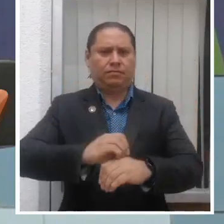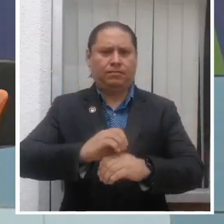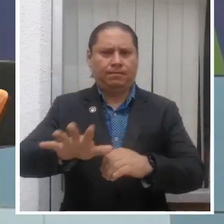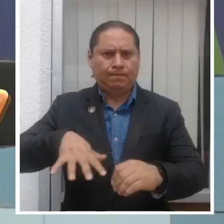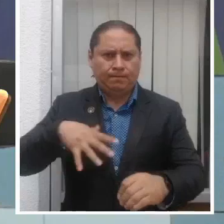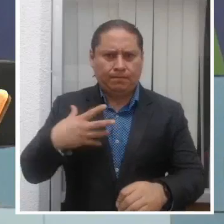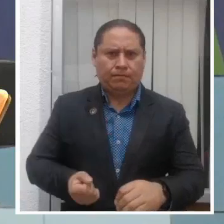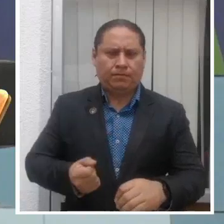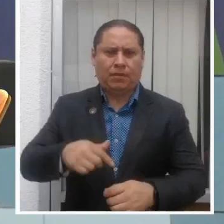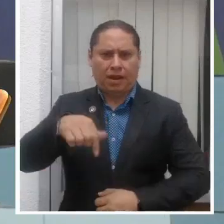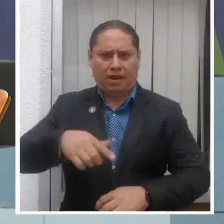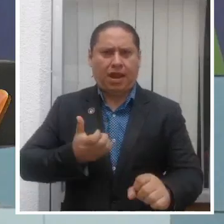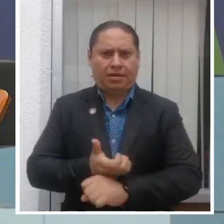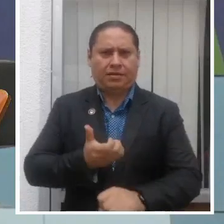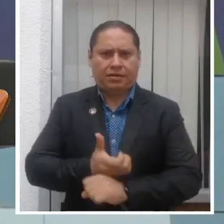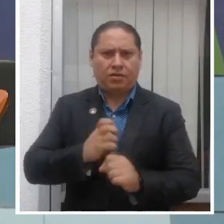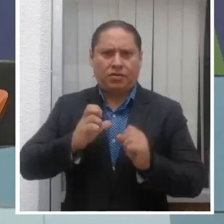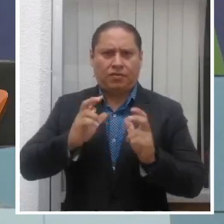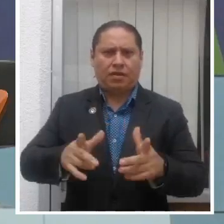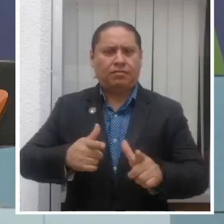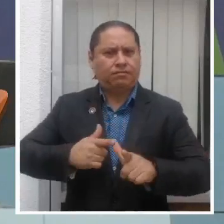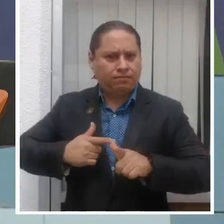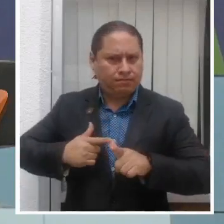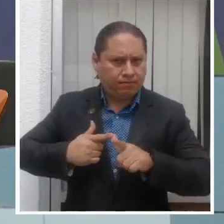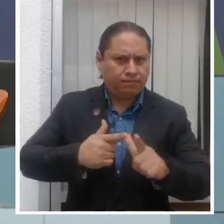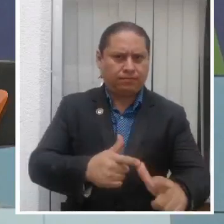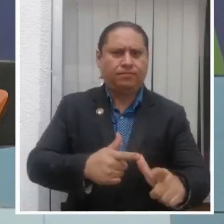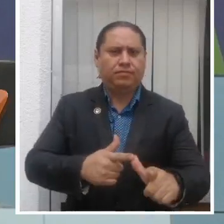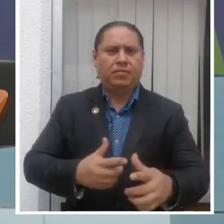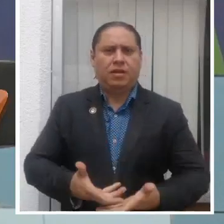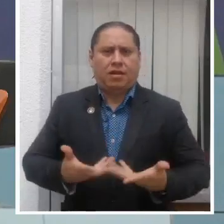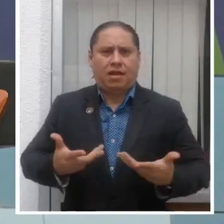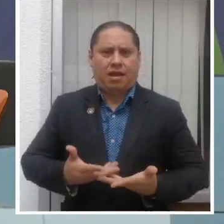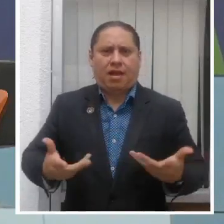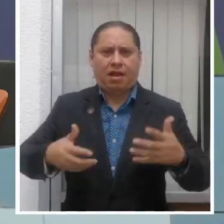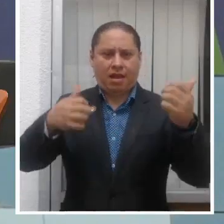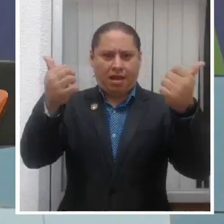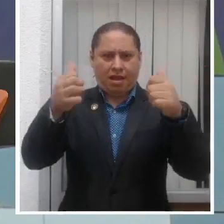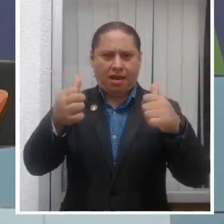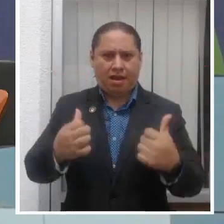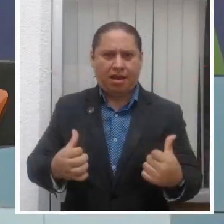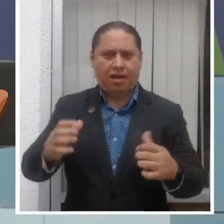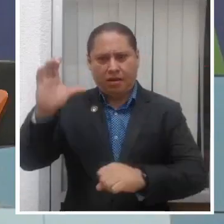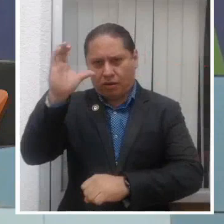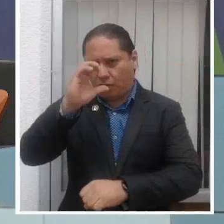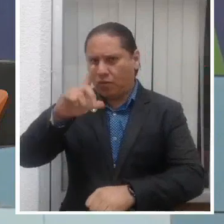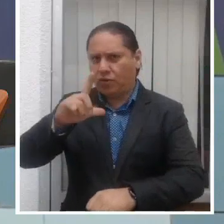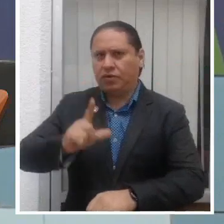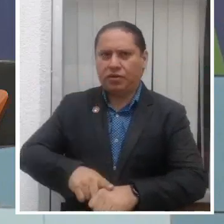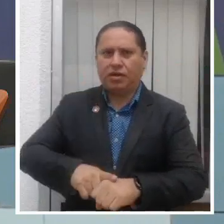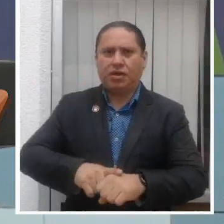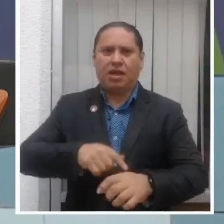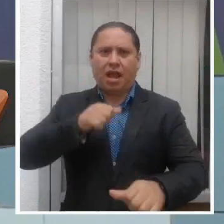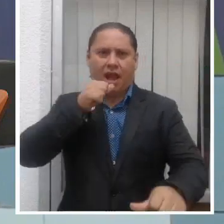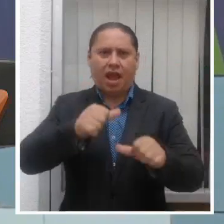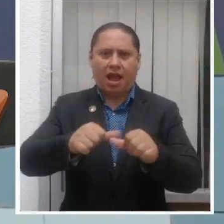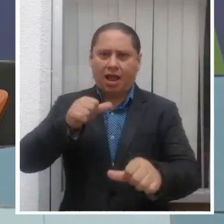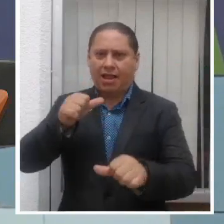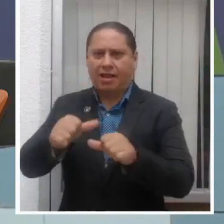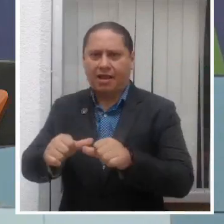para hacer que nuestro estado siga siendo tierra de arte, de cultura, de letras y